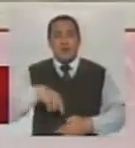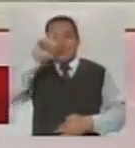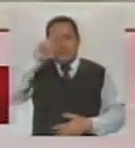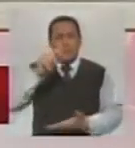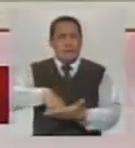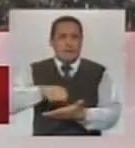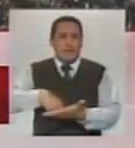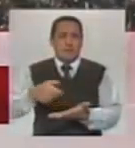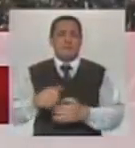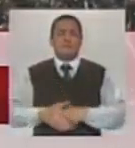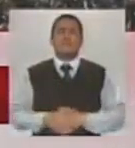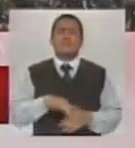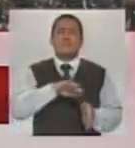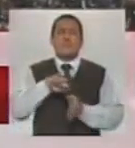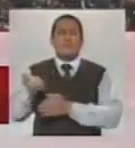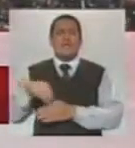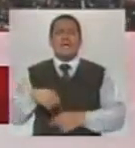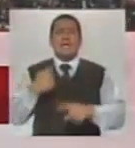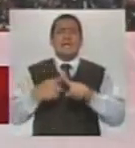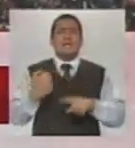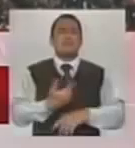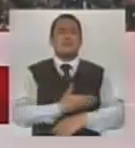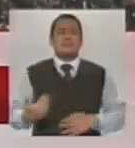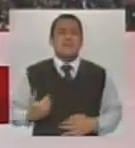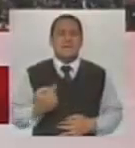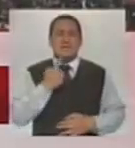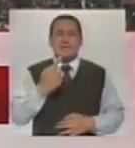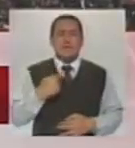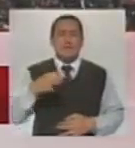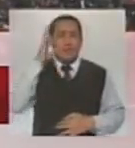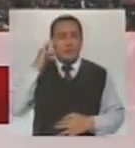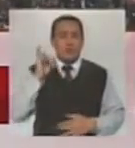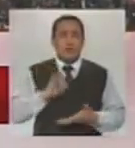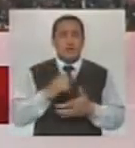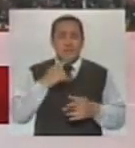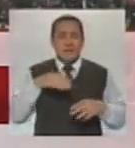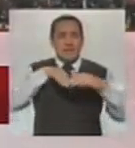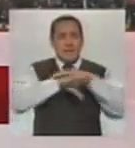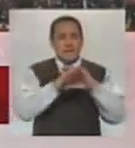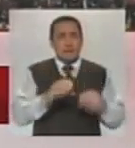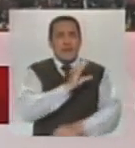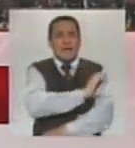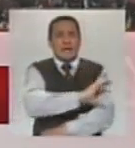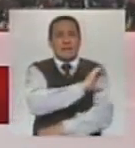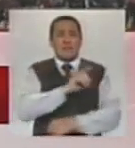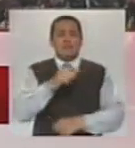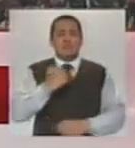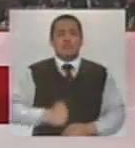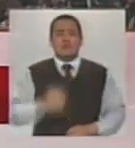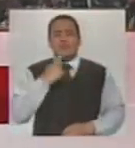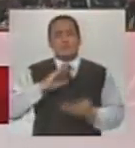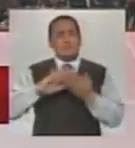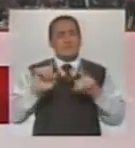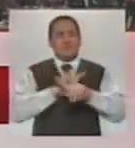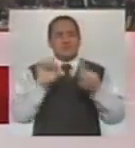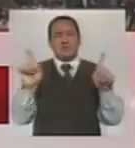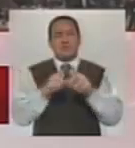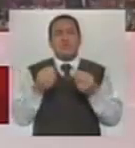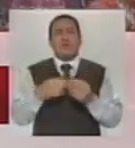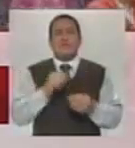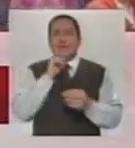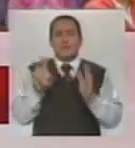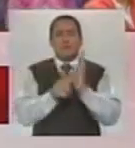Presidente, y hablando de fujimoristas, el expresidente Alberto Fujimori está internado, está en la clínica. Sus hijos dicen que no van a pedir el indulto porque no hay voluntad